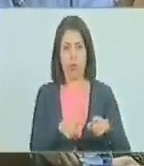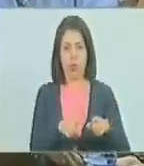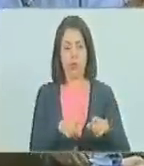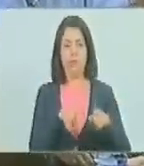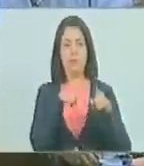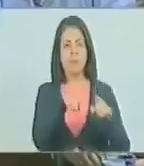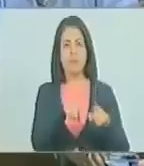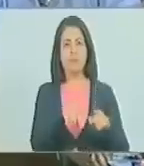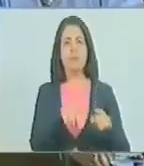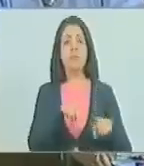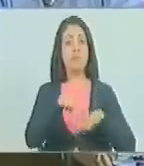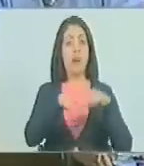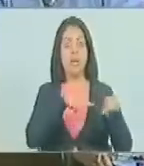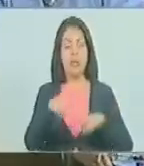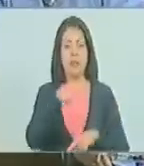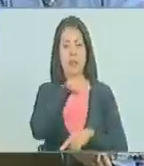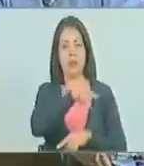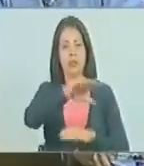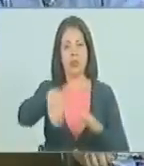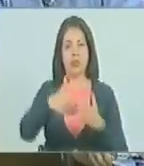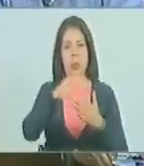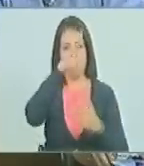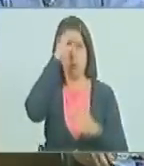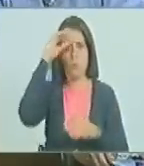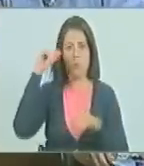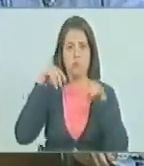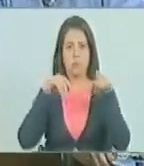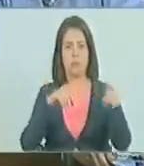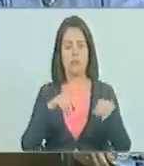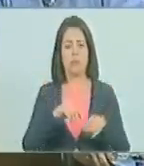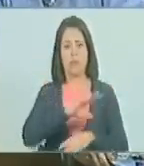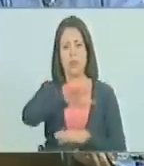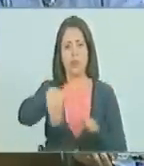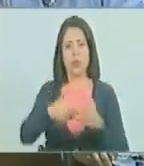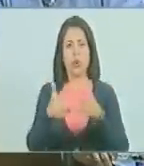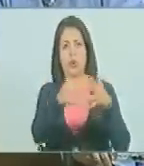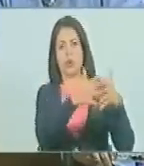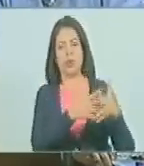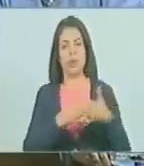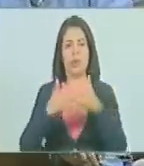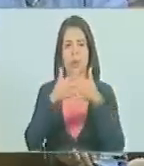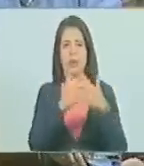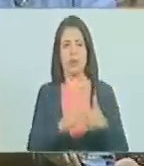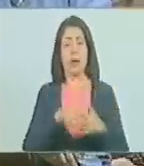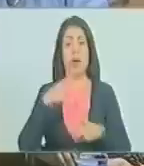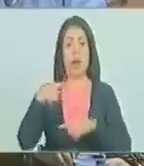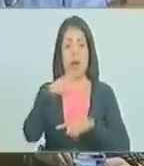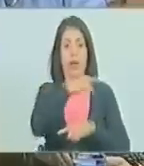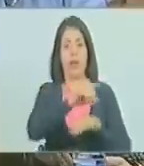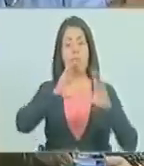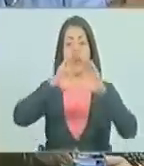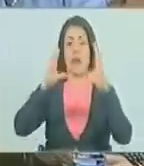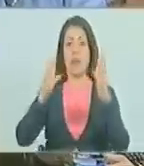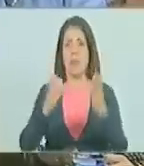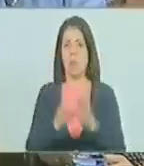muchachos de mandado de Trump y de todo el imperio reinante en el